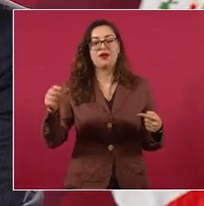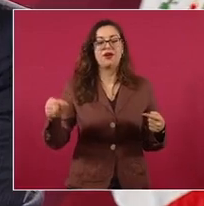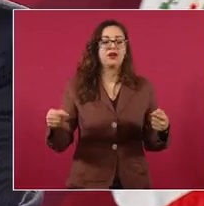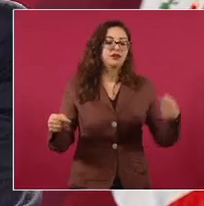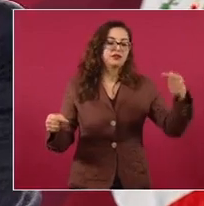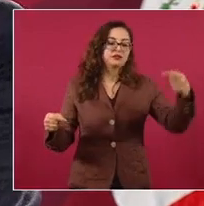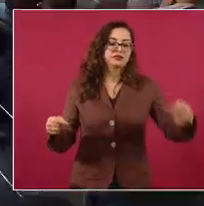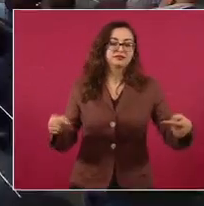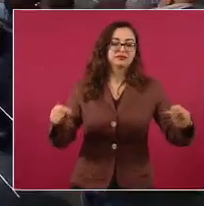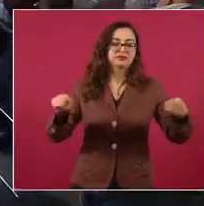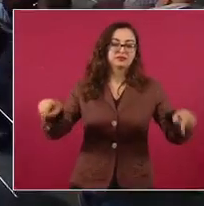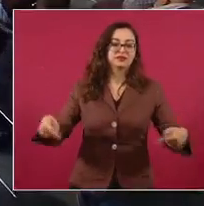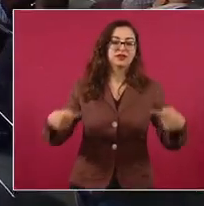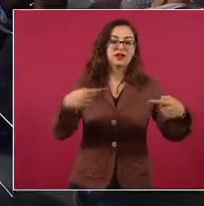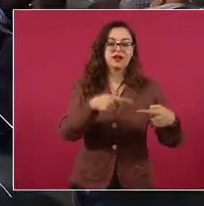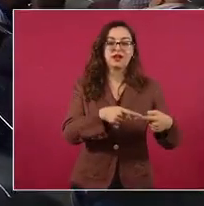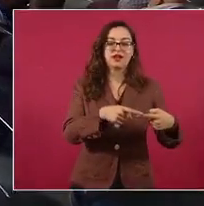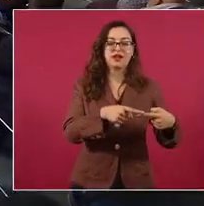Sí, ¿no?